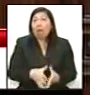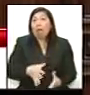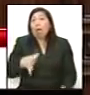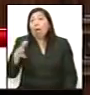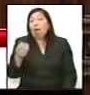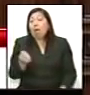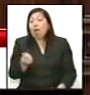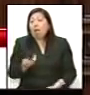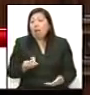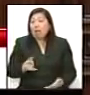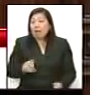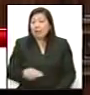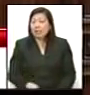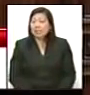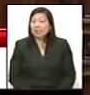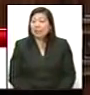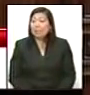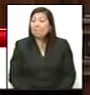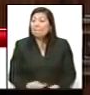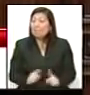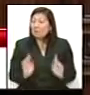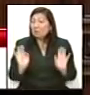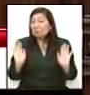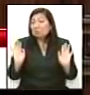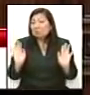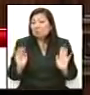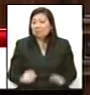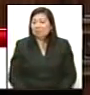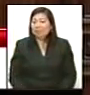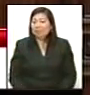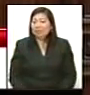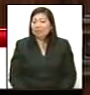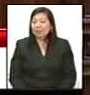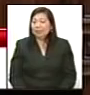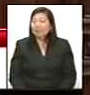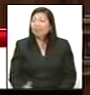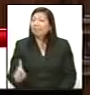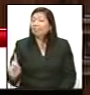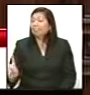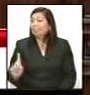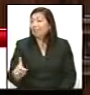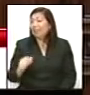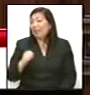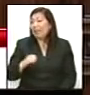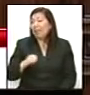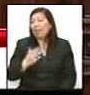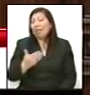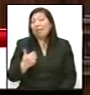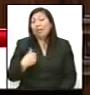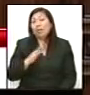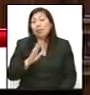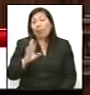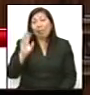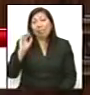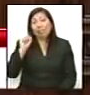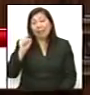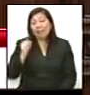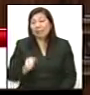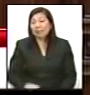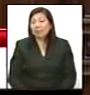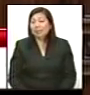exorbitantemente el valor de la obra. Pero, en fin, cada alcalde tiene derecho